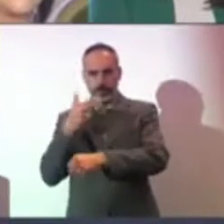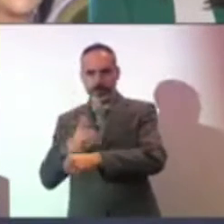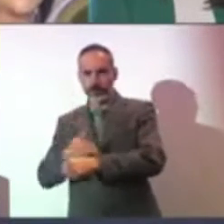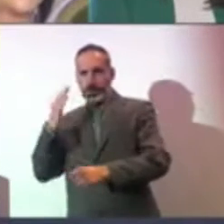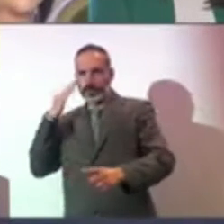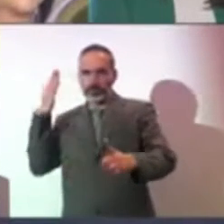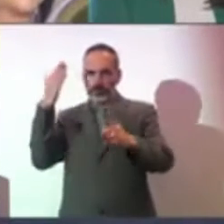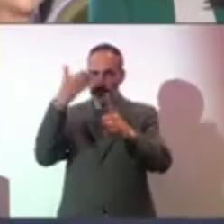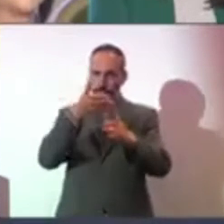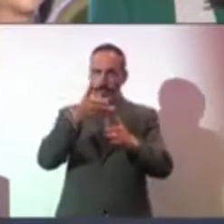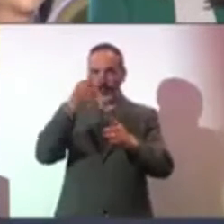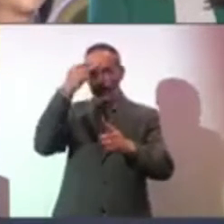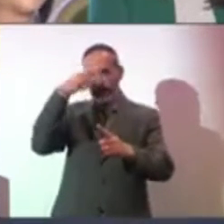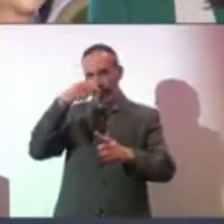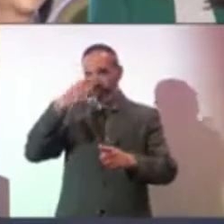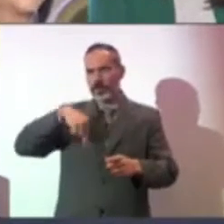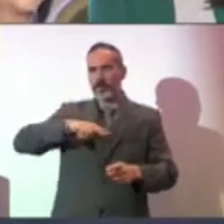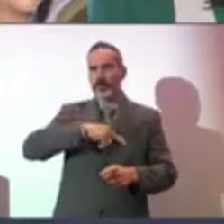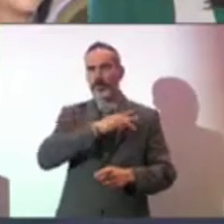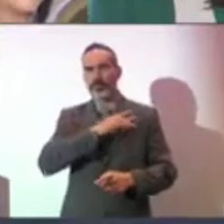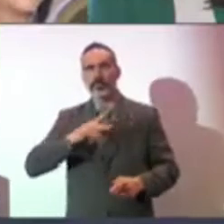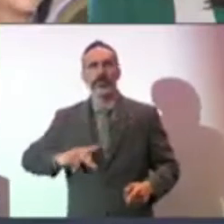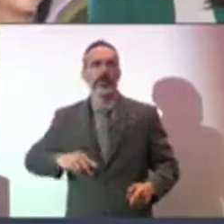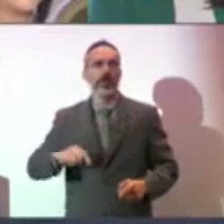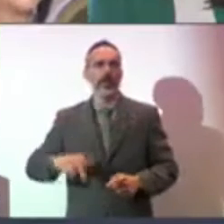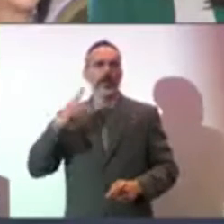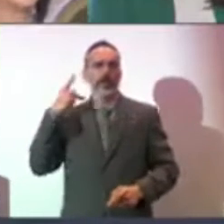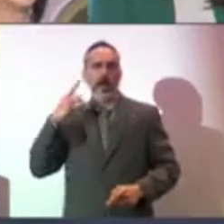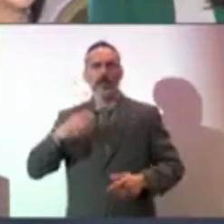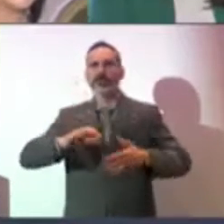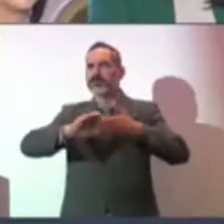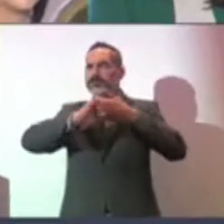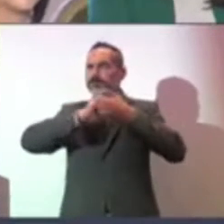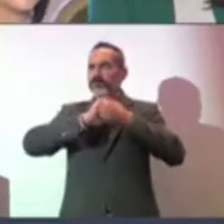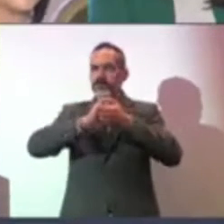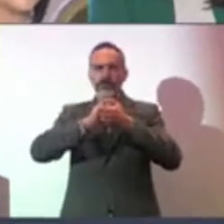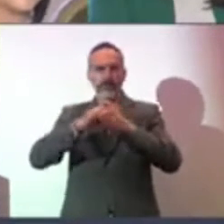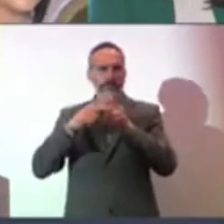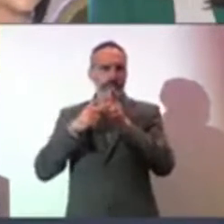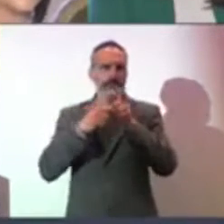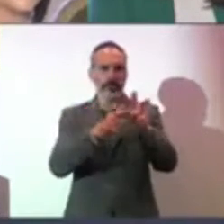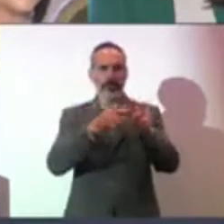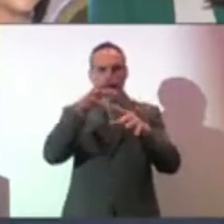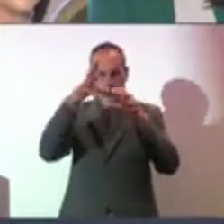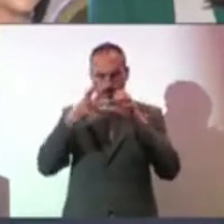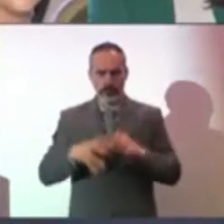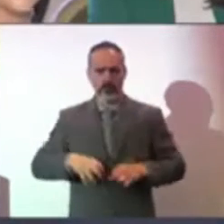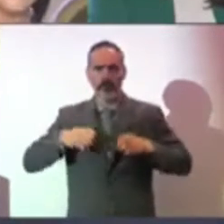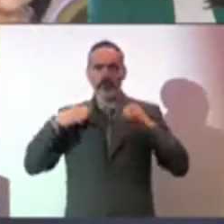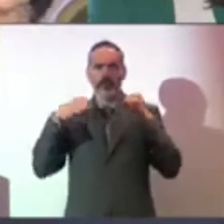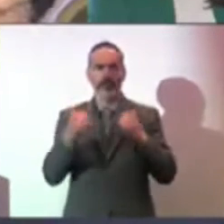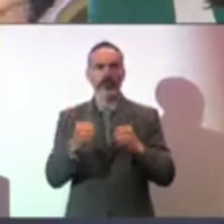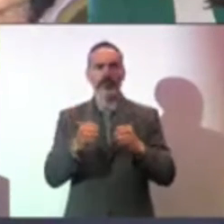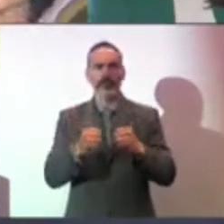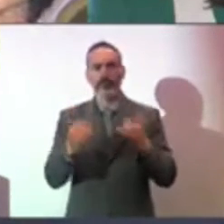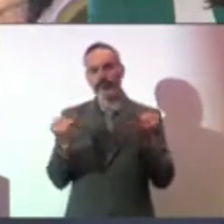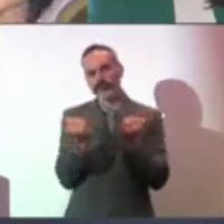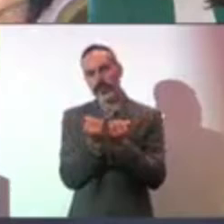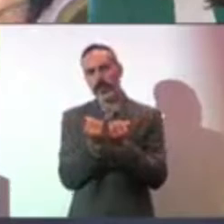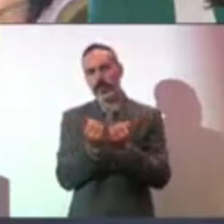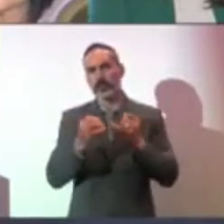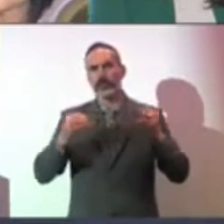misión, para que en nuestro municipio la democracia se siga consolidando como pilar de